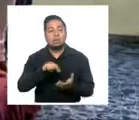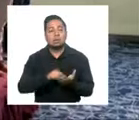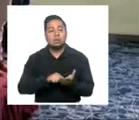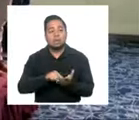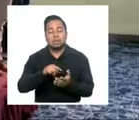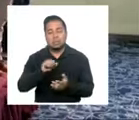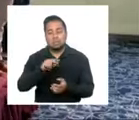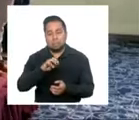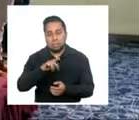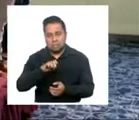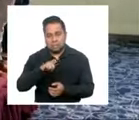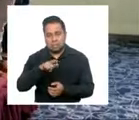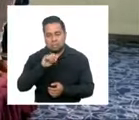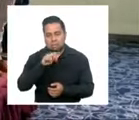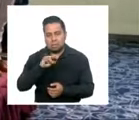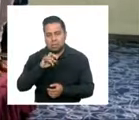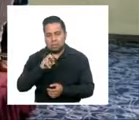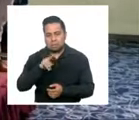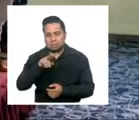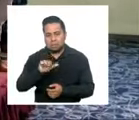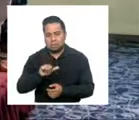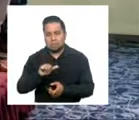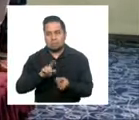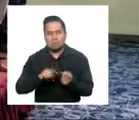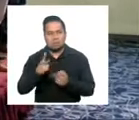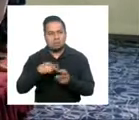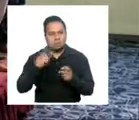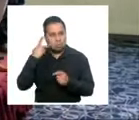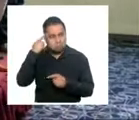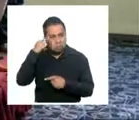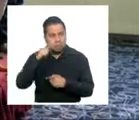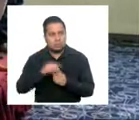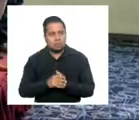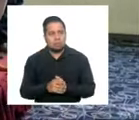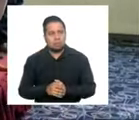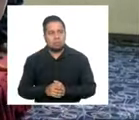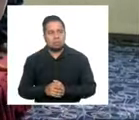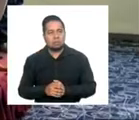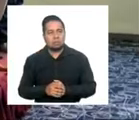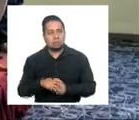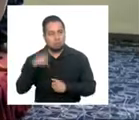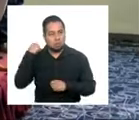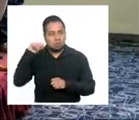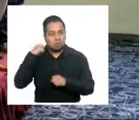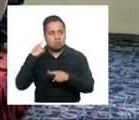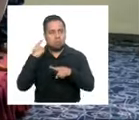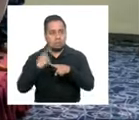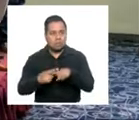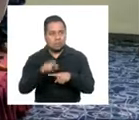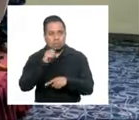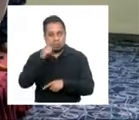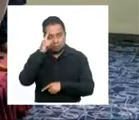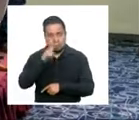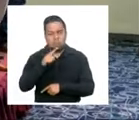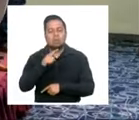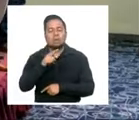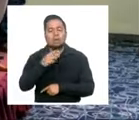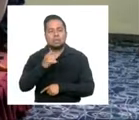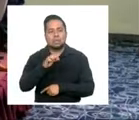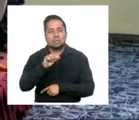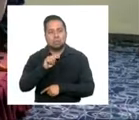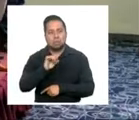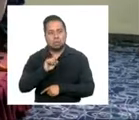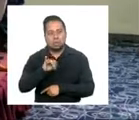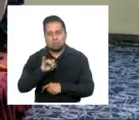del Puerto, a Minerva Pérez de Pochutla, de Tututepec, a Yesondí